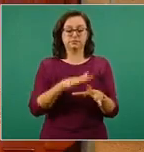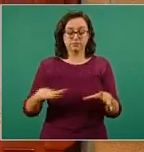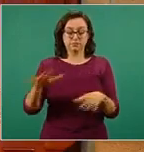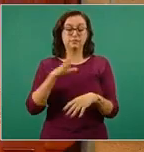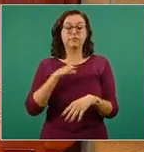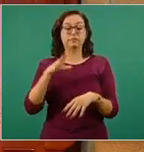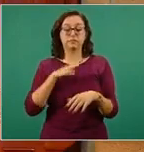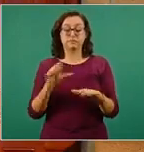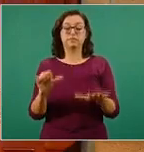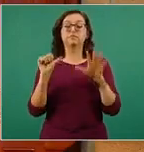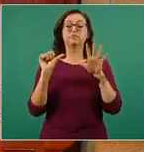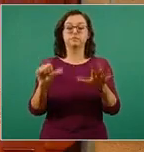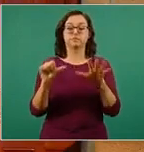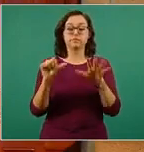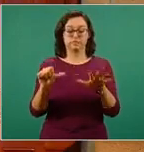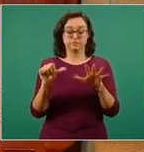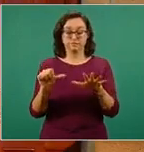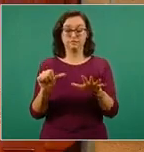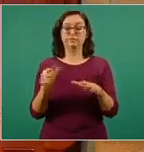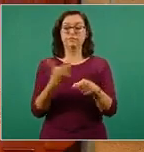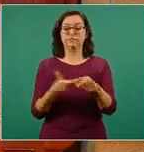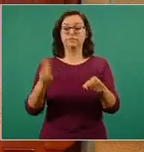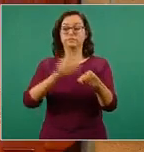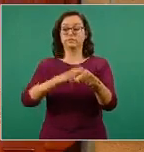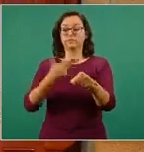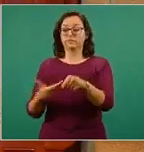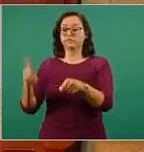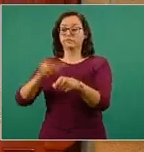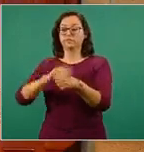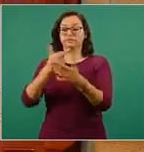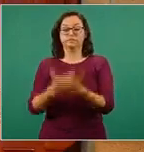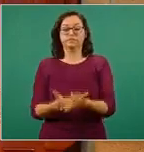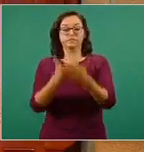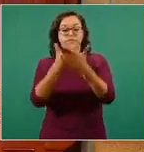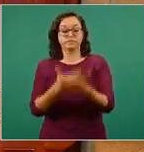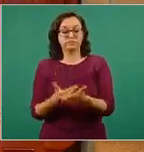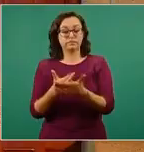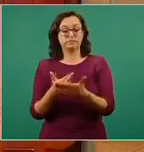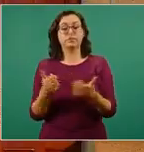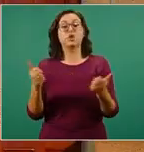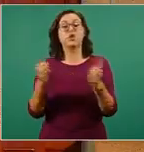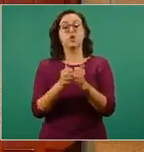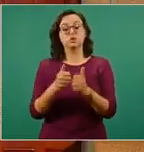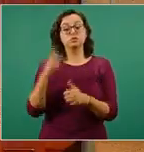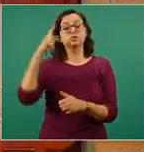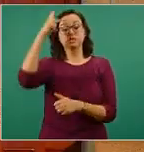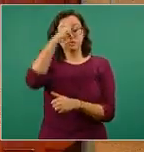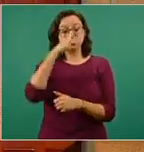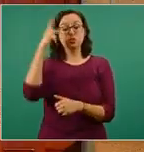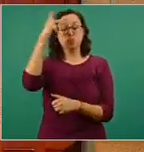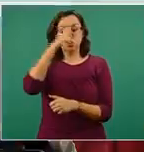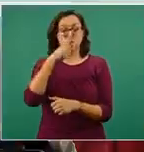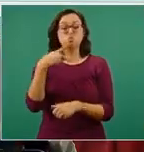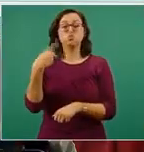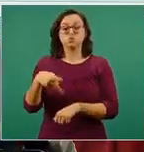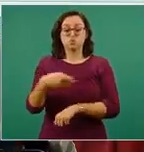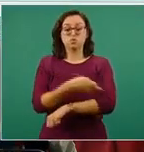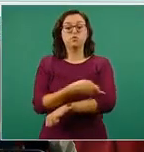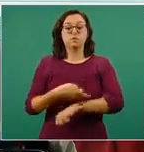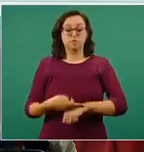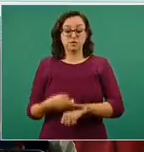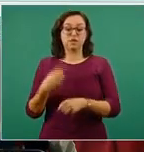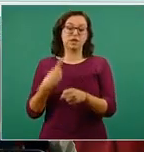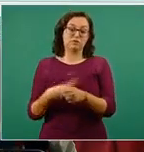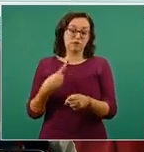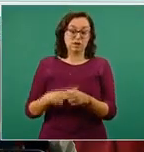y clínicas post-COVID para rehabilitar psicológicamente a todos los pacientes que tuvieron y sus familias que tuvieron que